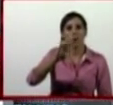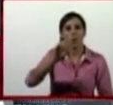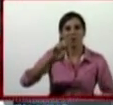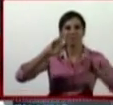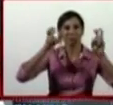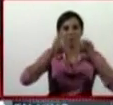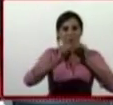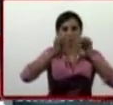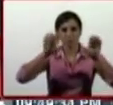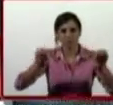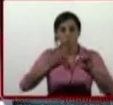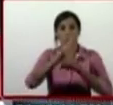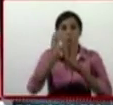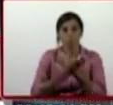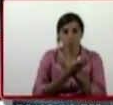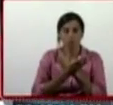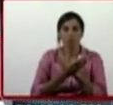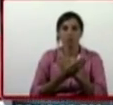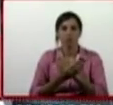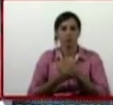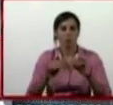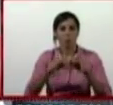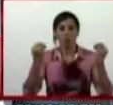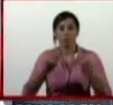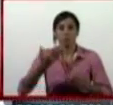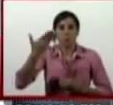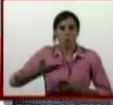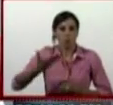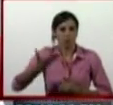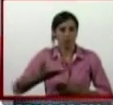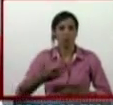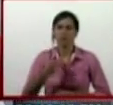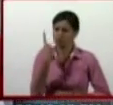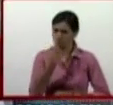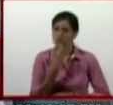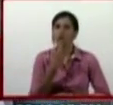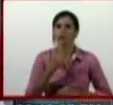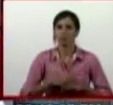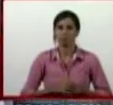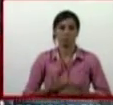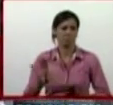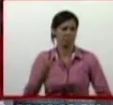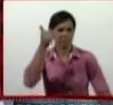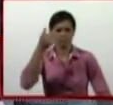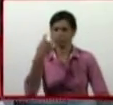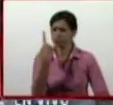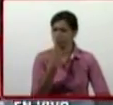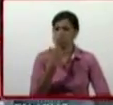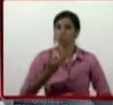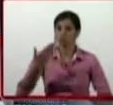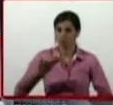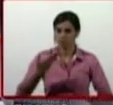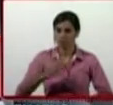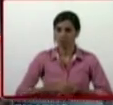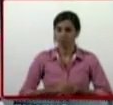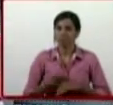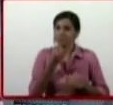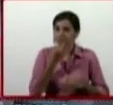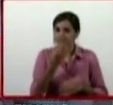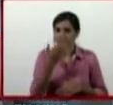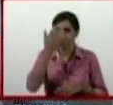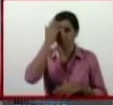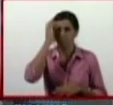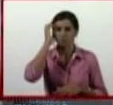cultura. Una organización de mucho prestigio, del máximo prestigio. Bueno,